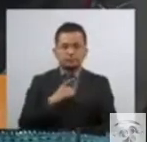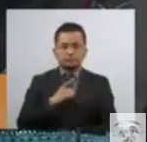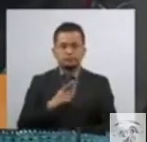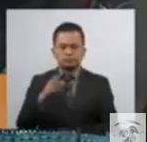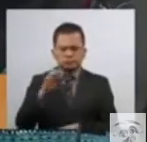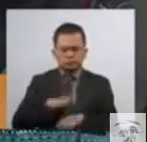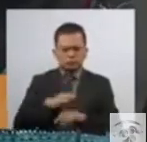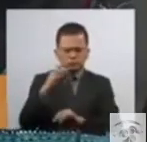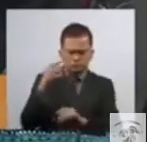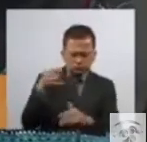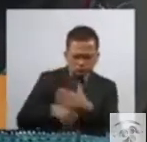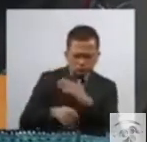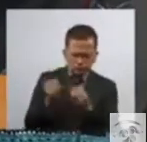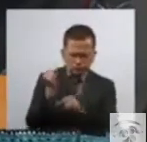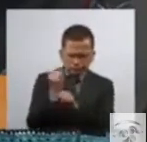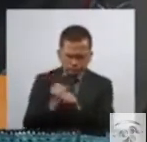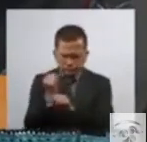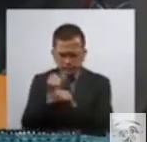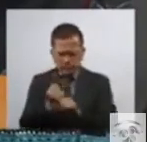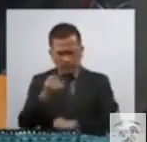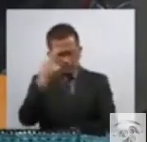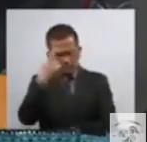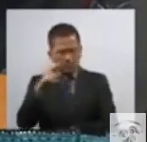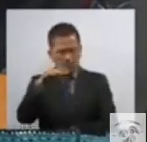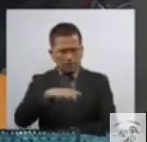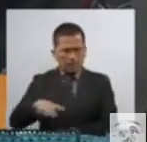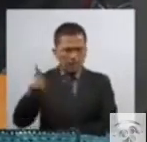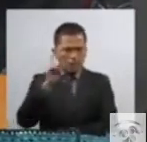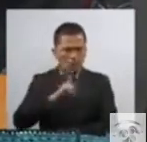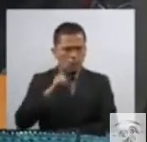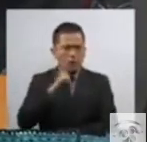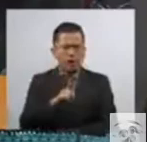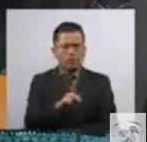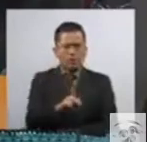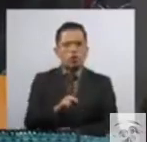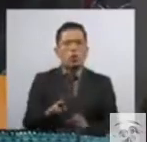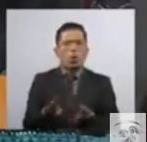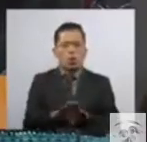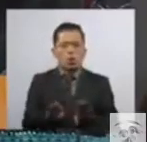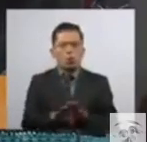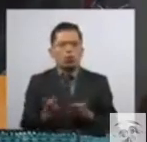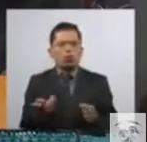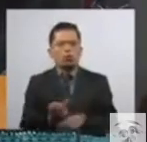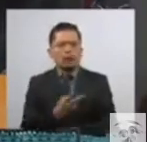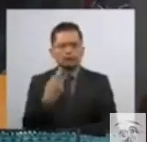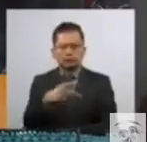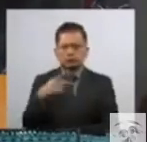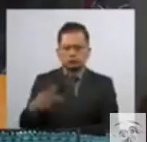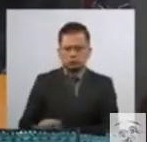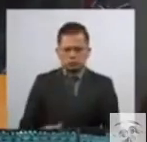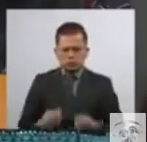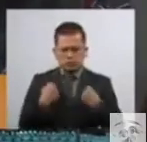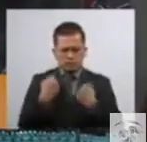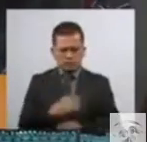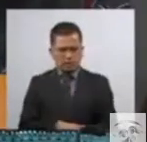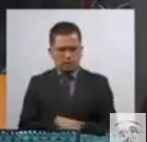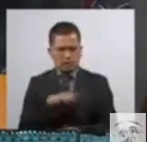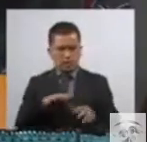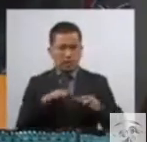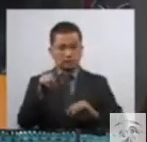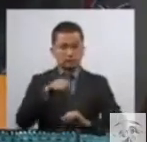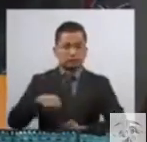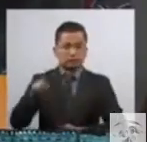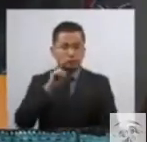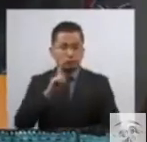que tiene en la vida de las mujeres la gestión menstrual. Saber qué sucede con la falta de accesos para